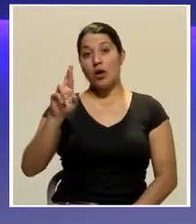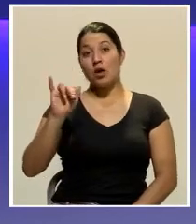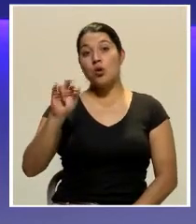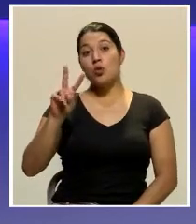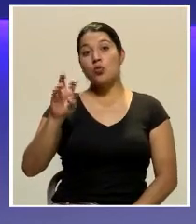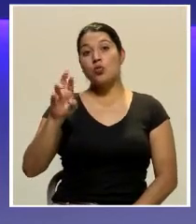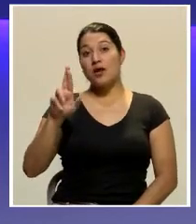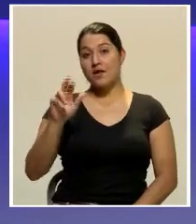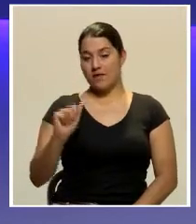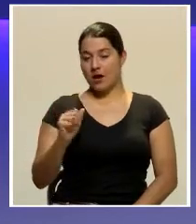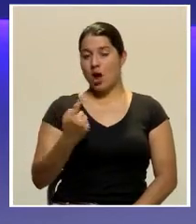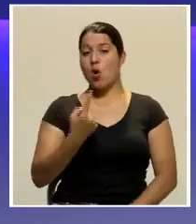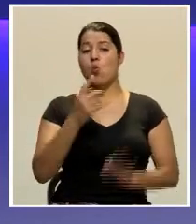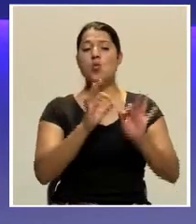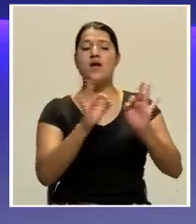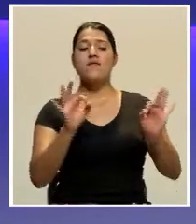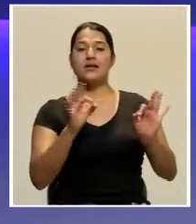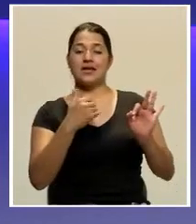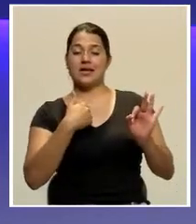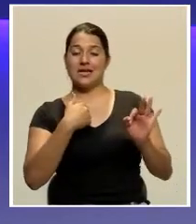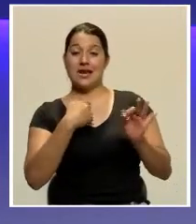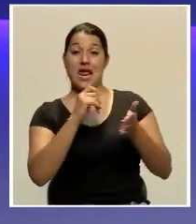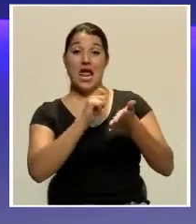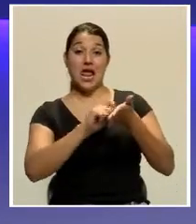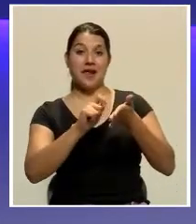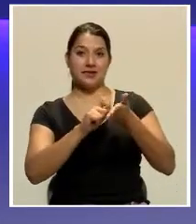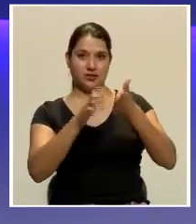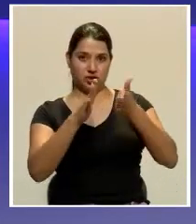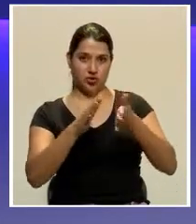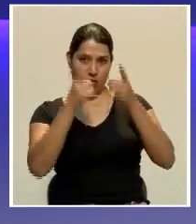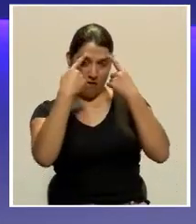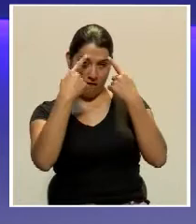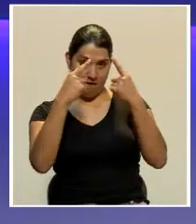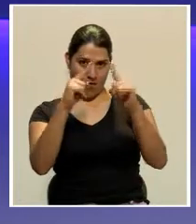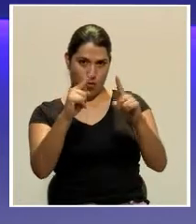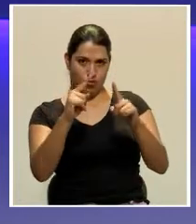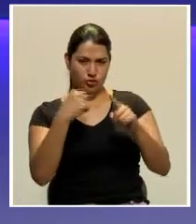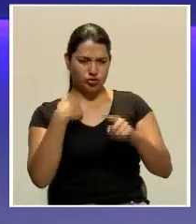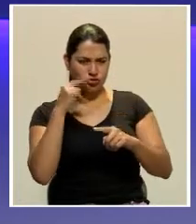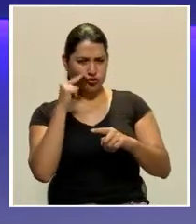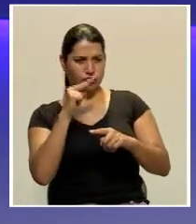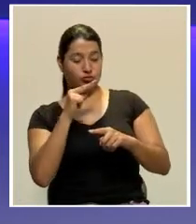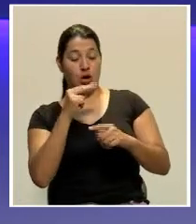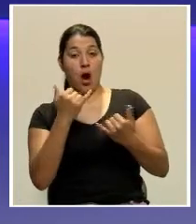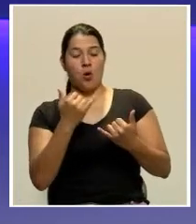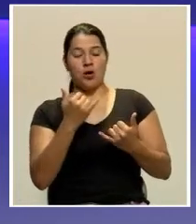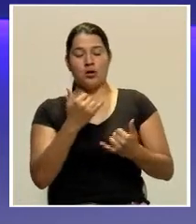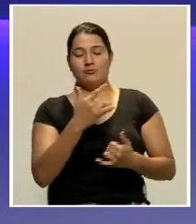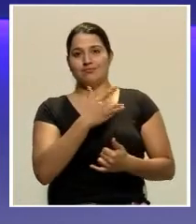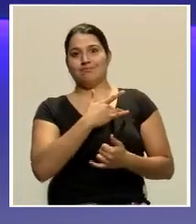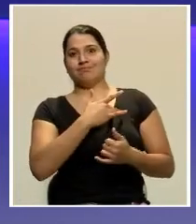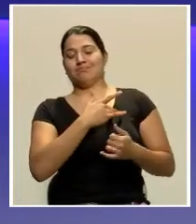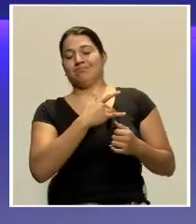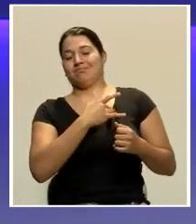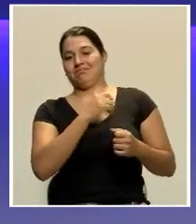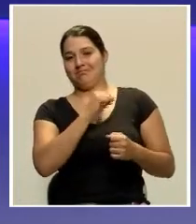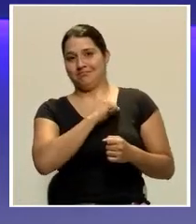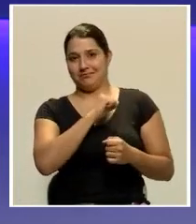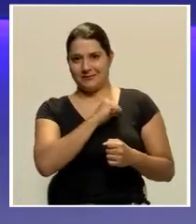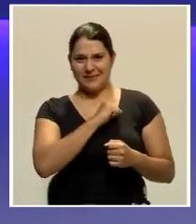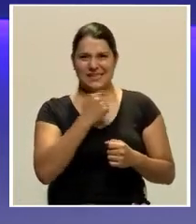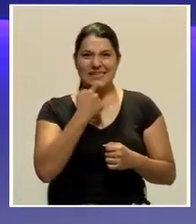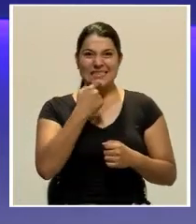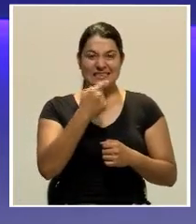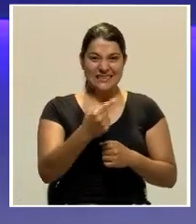Hay una frase del escritor Ray Bradbury que me horroriza en estos tiempos pandémicos. Decía el autor